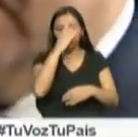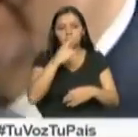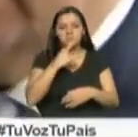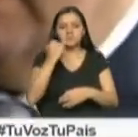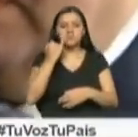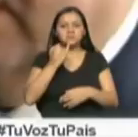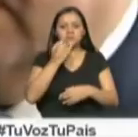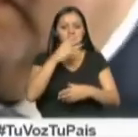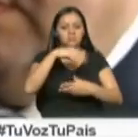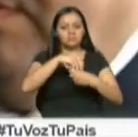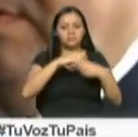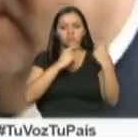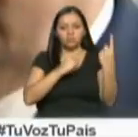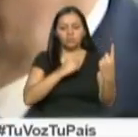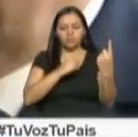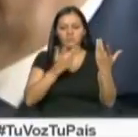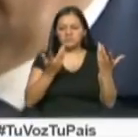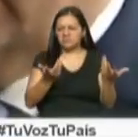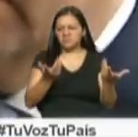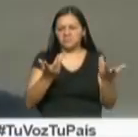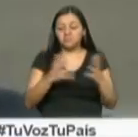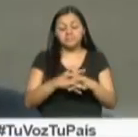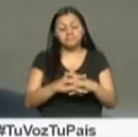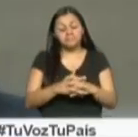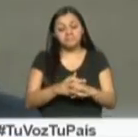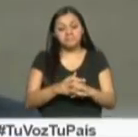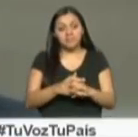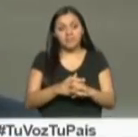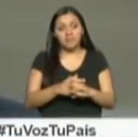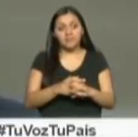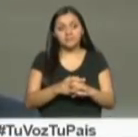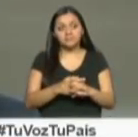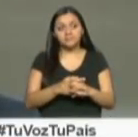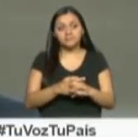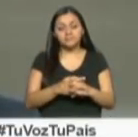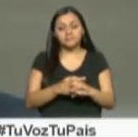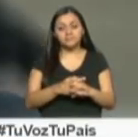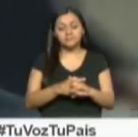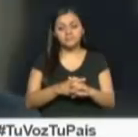para buscar la solución al conflicto israelí-palestino.